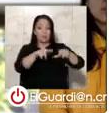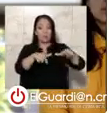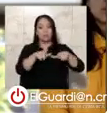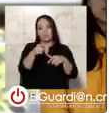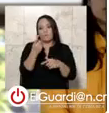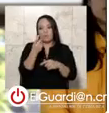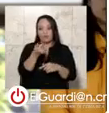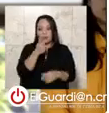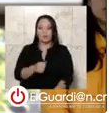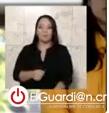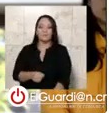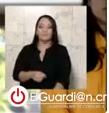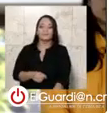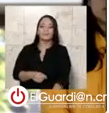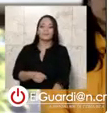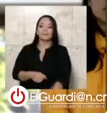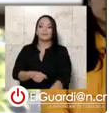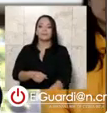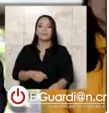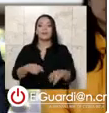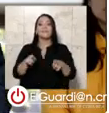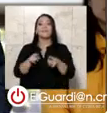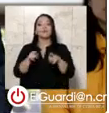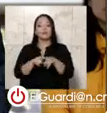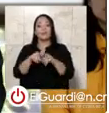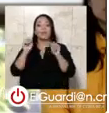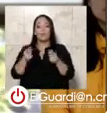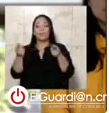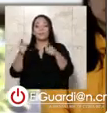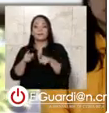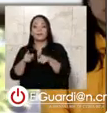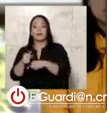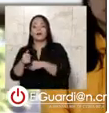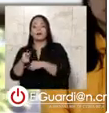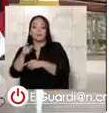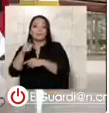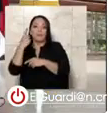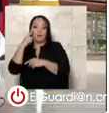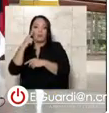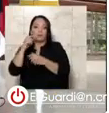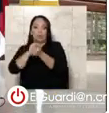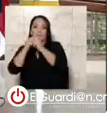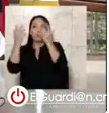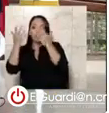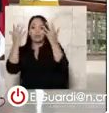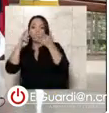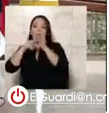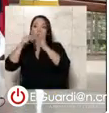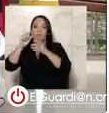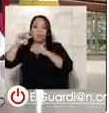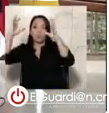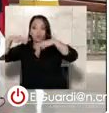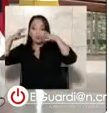hidrológica, pero puede haber una sequía meteorológica, puede haber una sequía hidrológica también. ¿Eso qué significa? Que llueve poco y hay